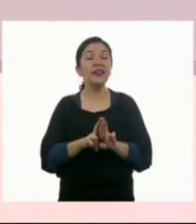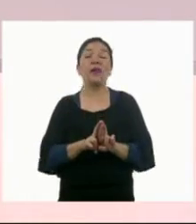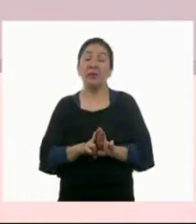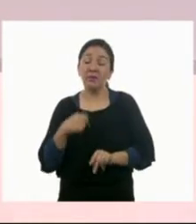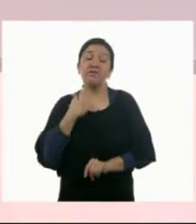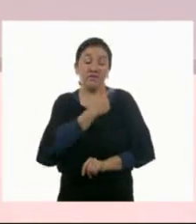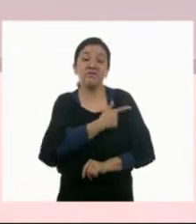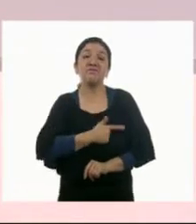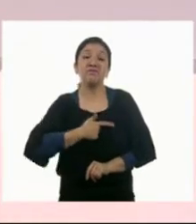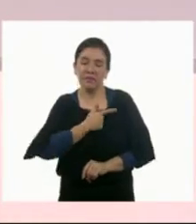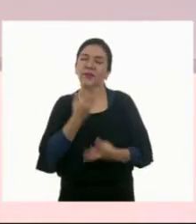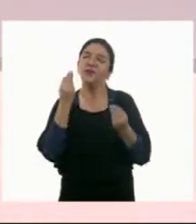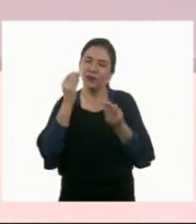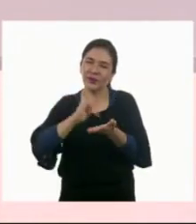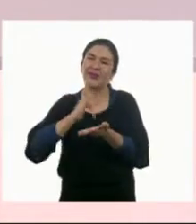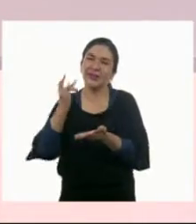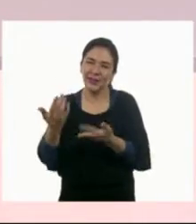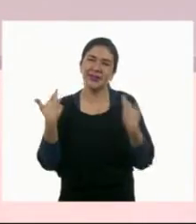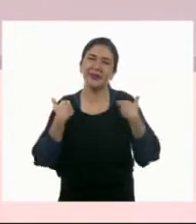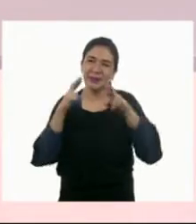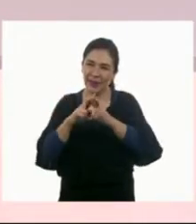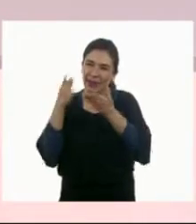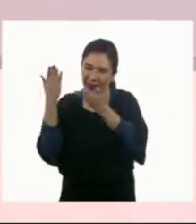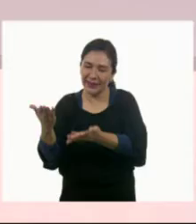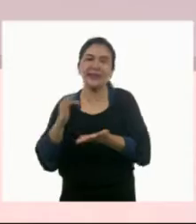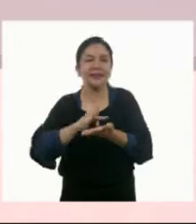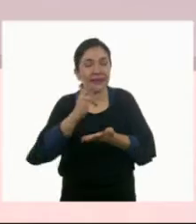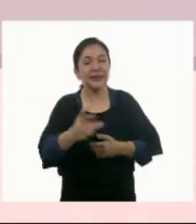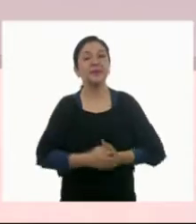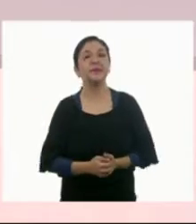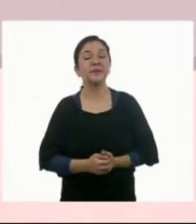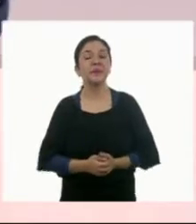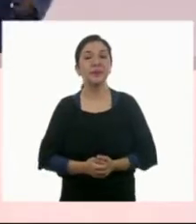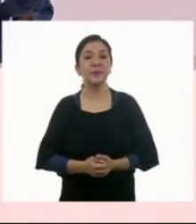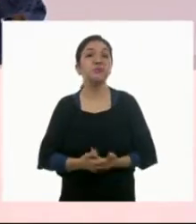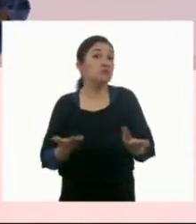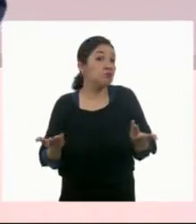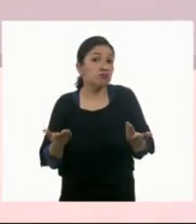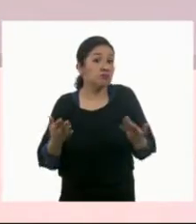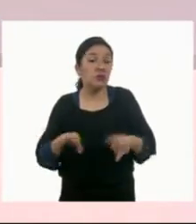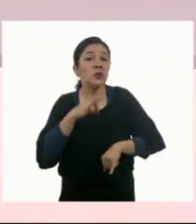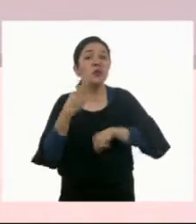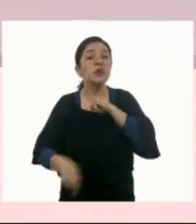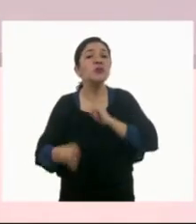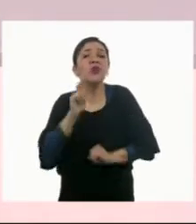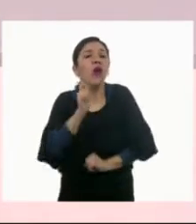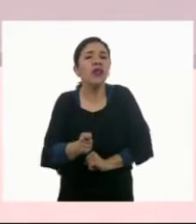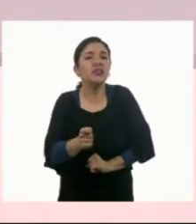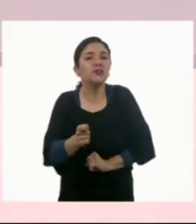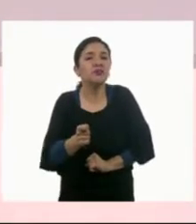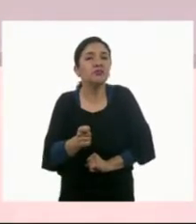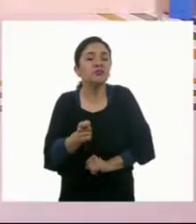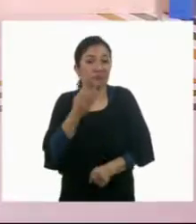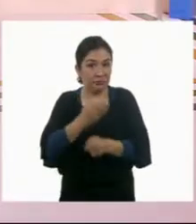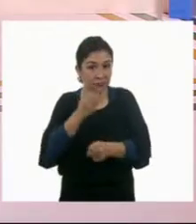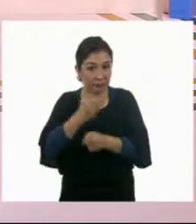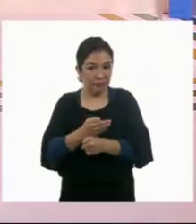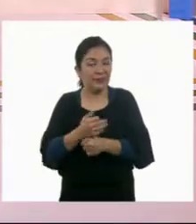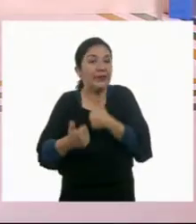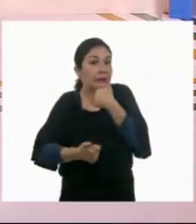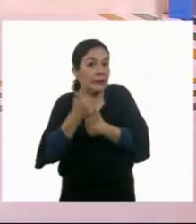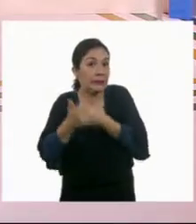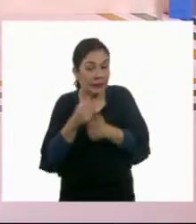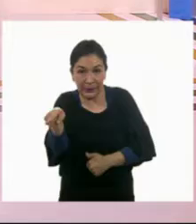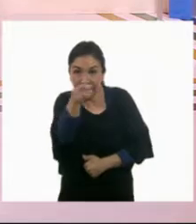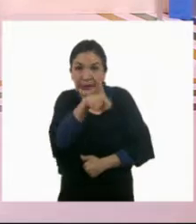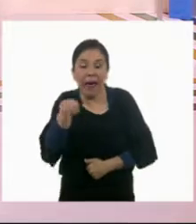Me encantó. Muchas gracias, Sabet. Muchas gracias. Muchas gracias, sí. Y pues ya nada más, vamos a ponerles un reto.